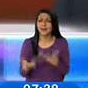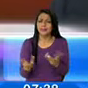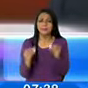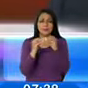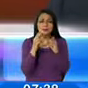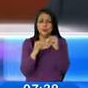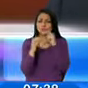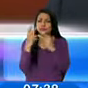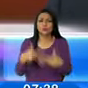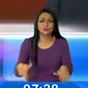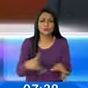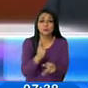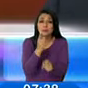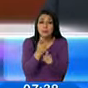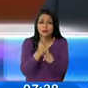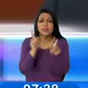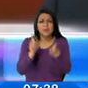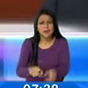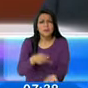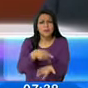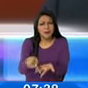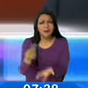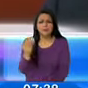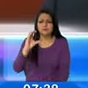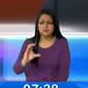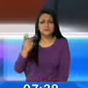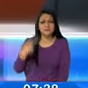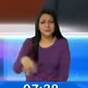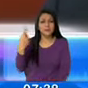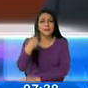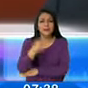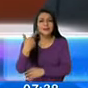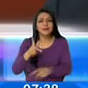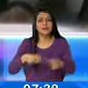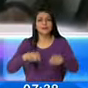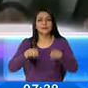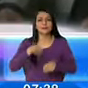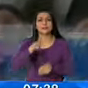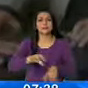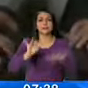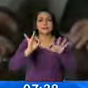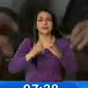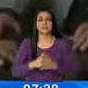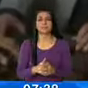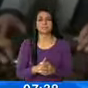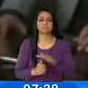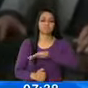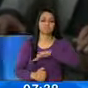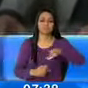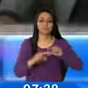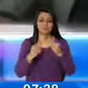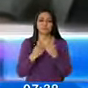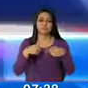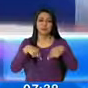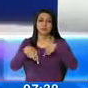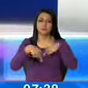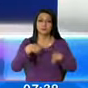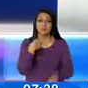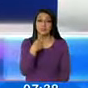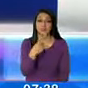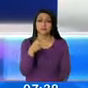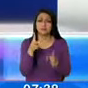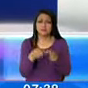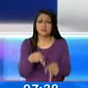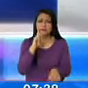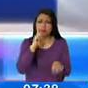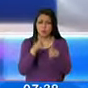infraestructura que van justamente a honrar la inversión ya realizada en este contrato 2007. Ante ello, el gremio de transportistas alude que en el mismo acuerdo